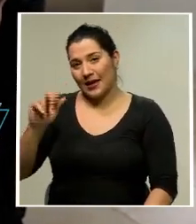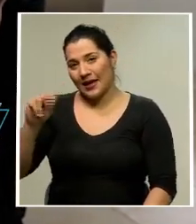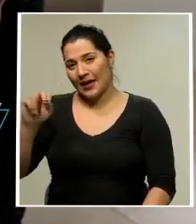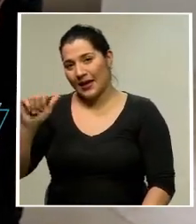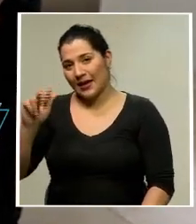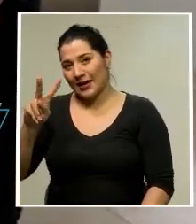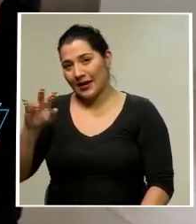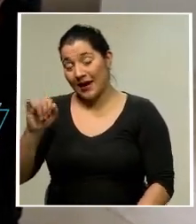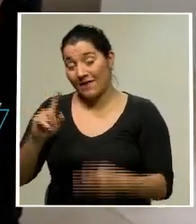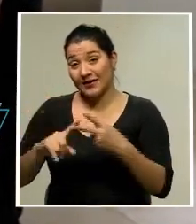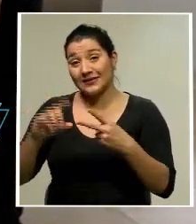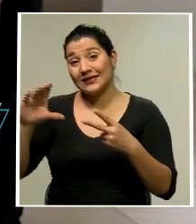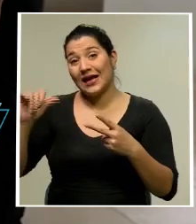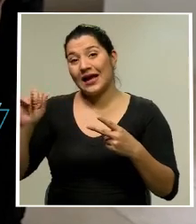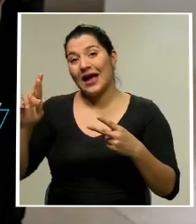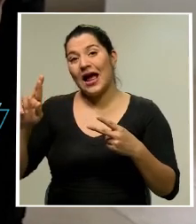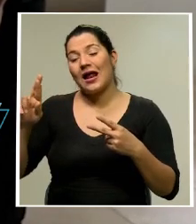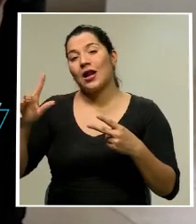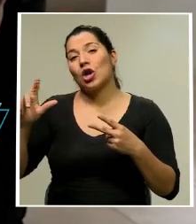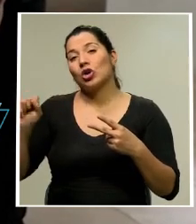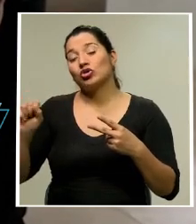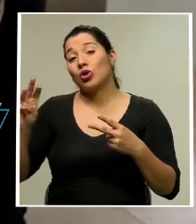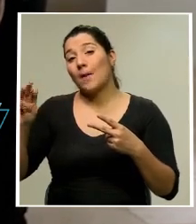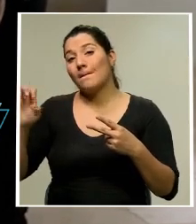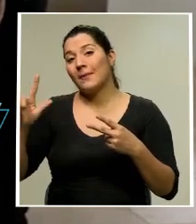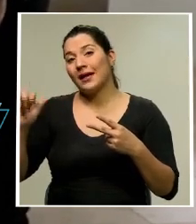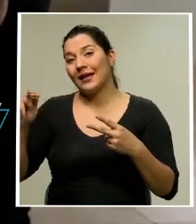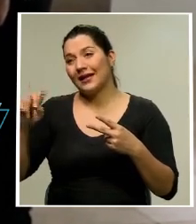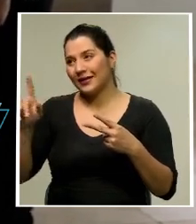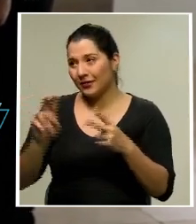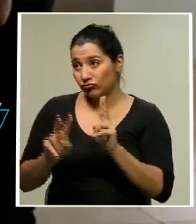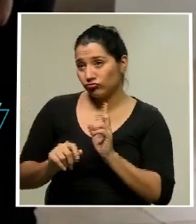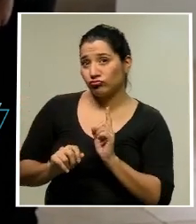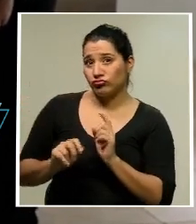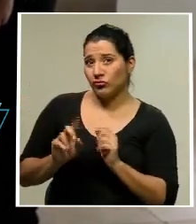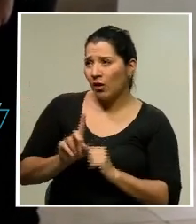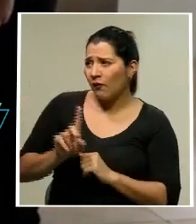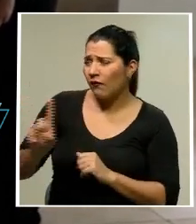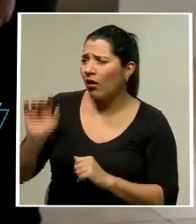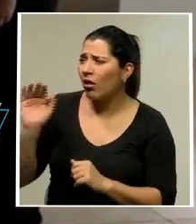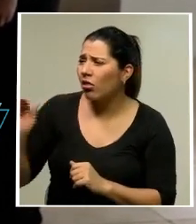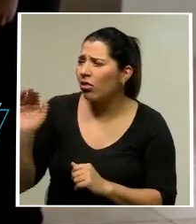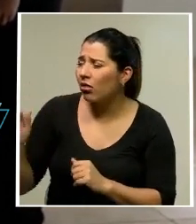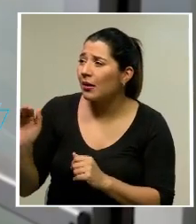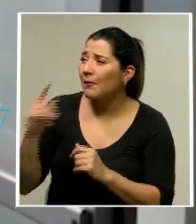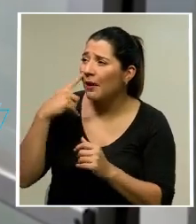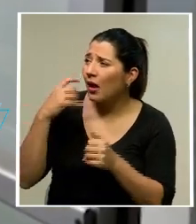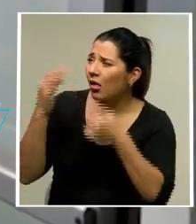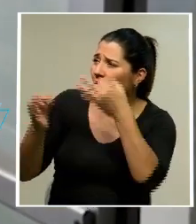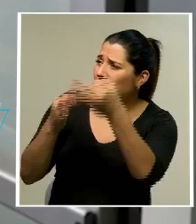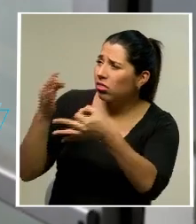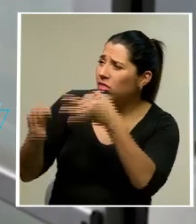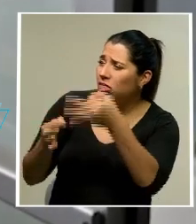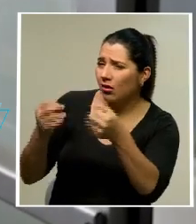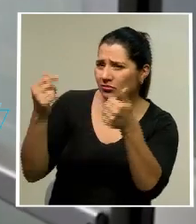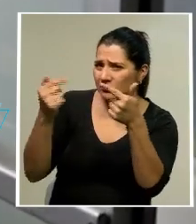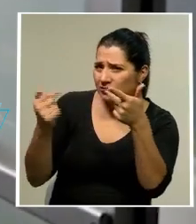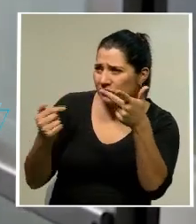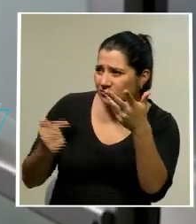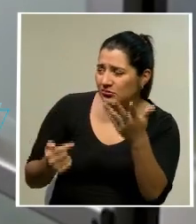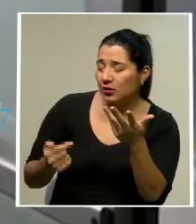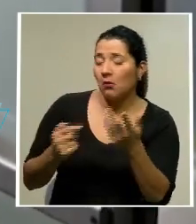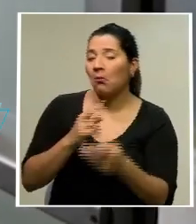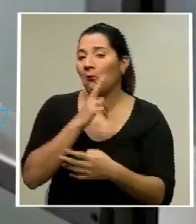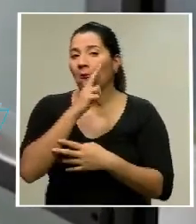fiscal adjunto de anticorrupción, para plantearles la situación. Sin embargo, nunca hubo respuesta del tema, más allá de